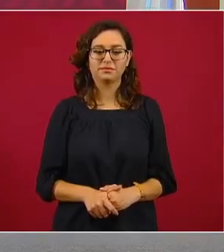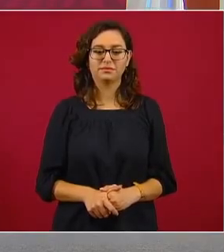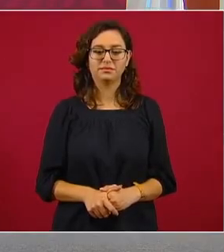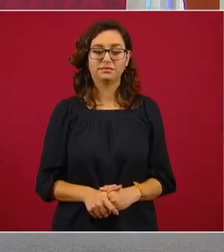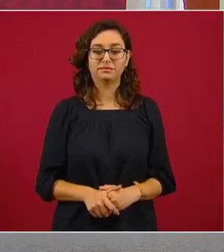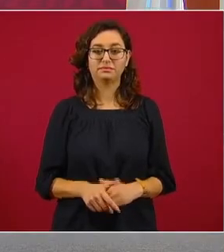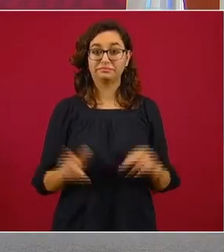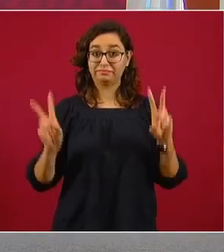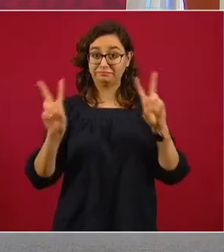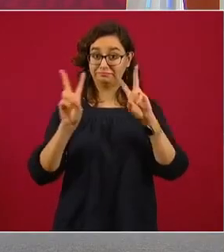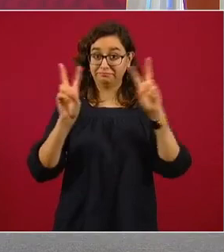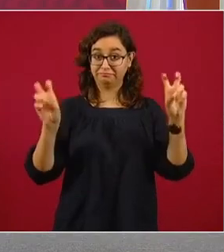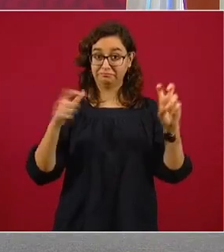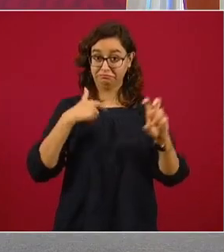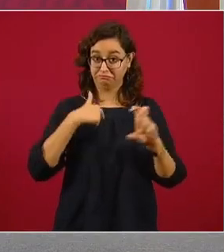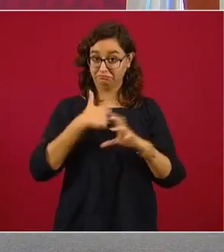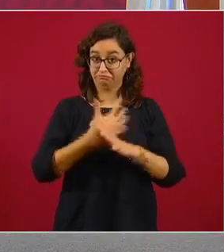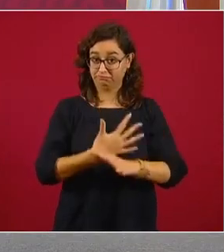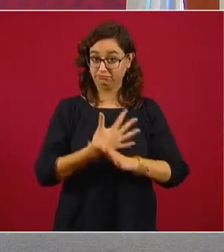Miren lo que digo.